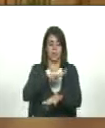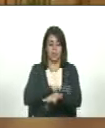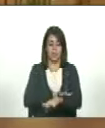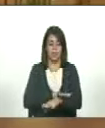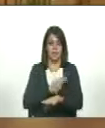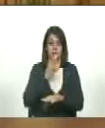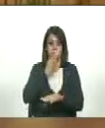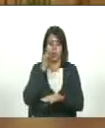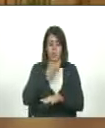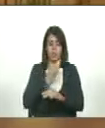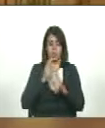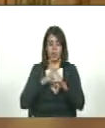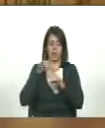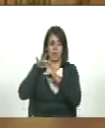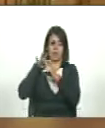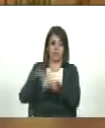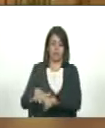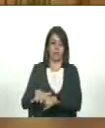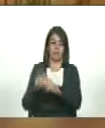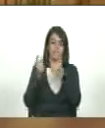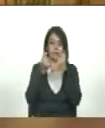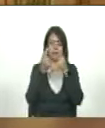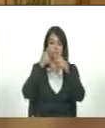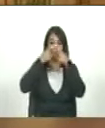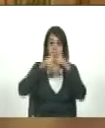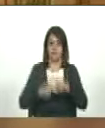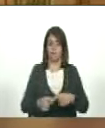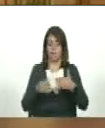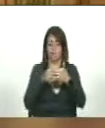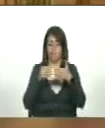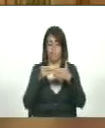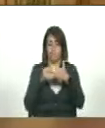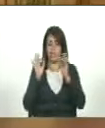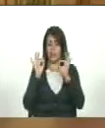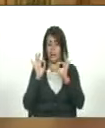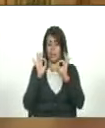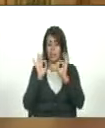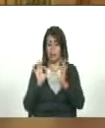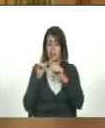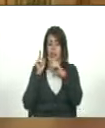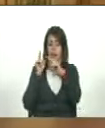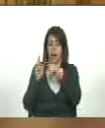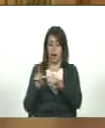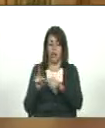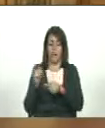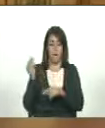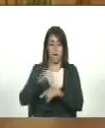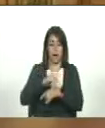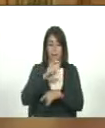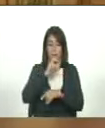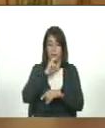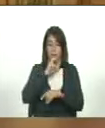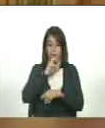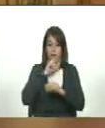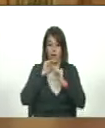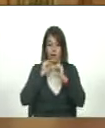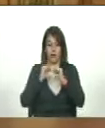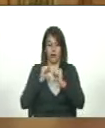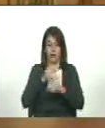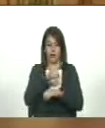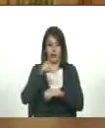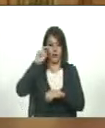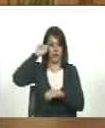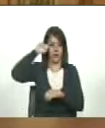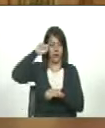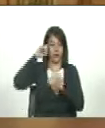donde la asfixia en los ingresos en divisas fue particularmente recrudecido. Ustedes recuerdan,